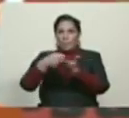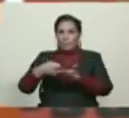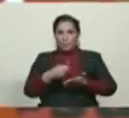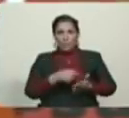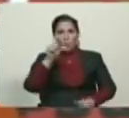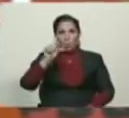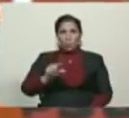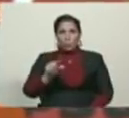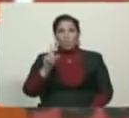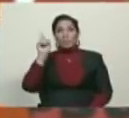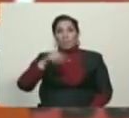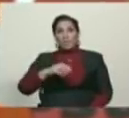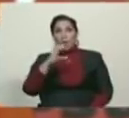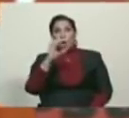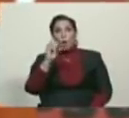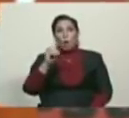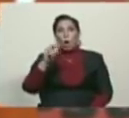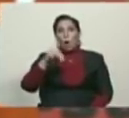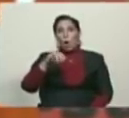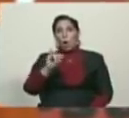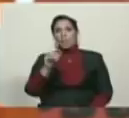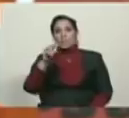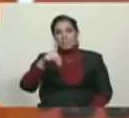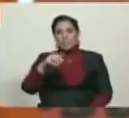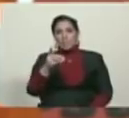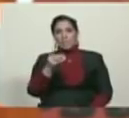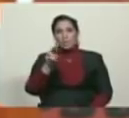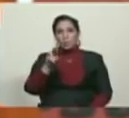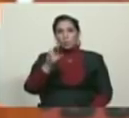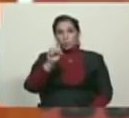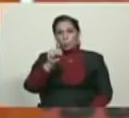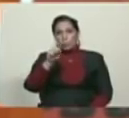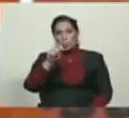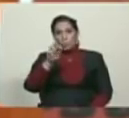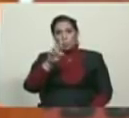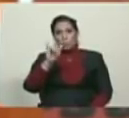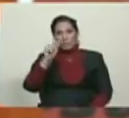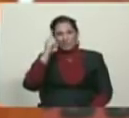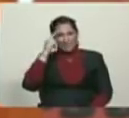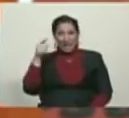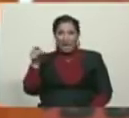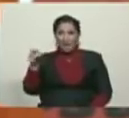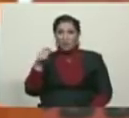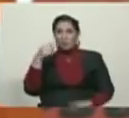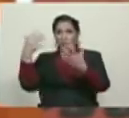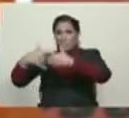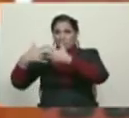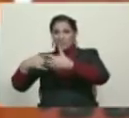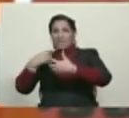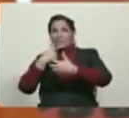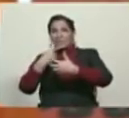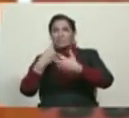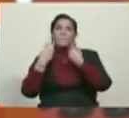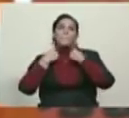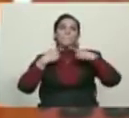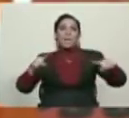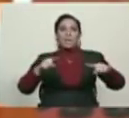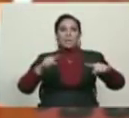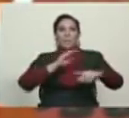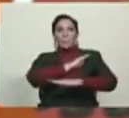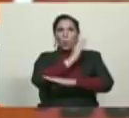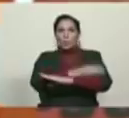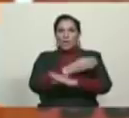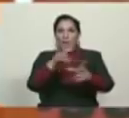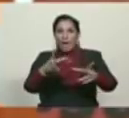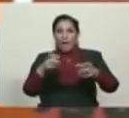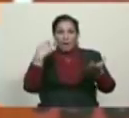habido reacciones y ellos han indicado que la pérdida del poder adquisitivo que en estos momentos existe